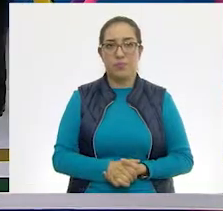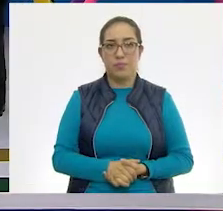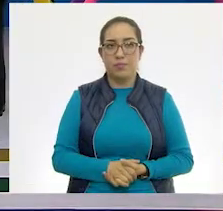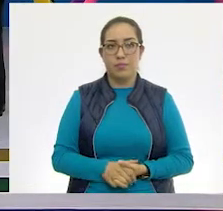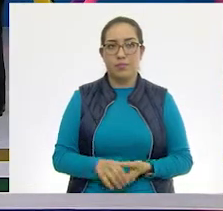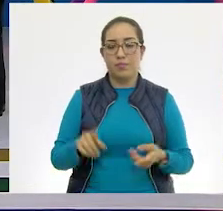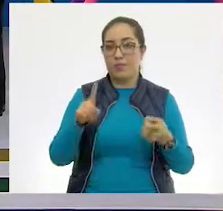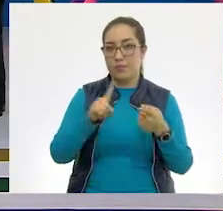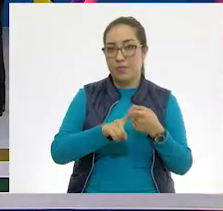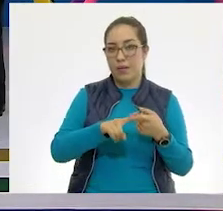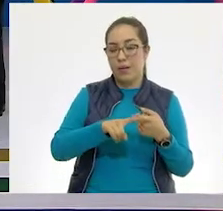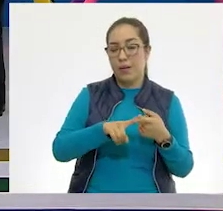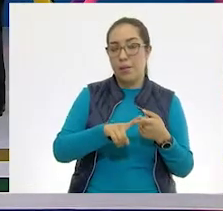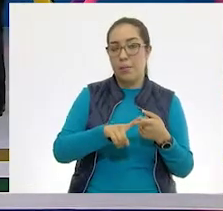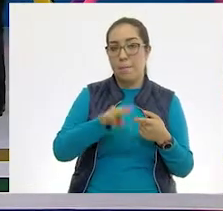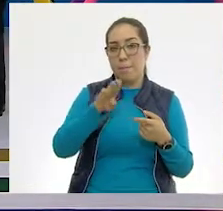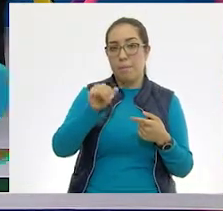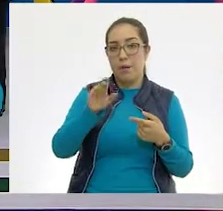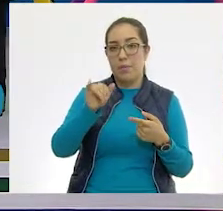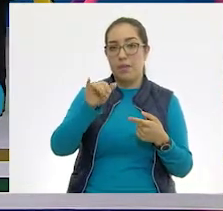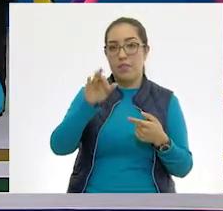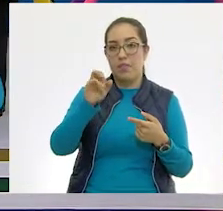Mamíferos. Mamíferos. Muy bien.